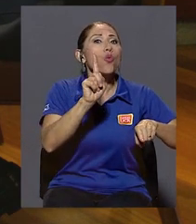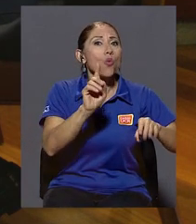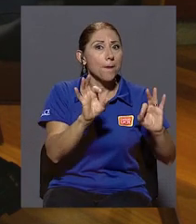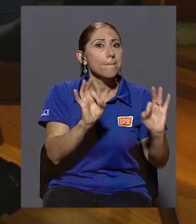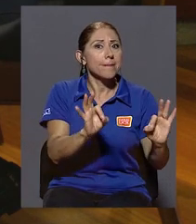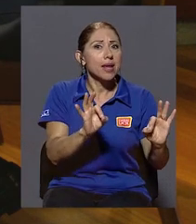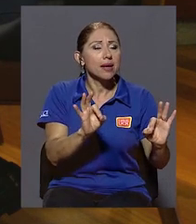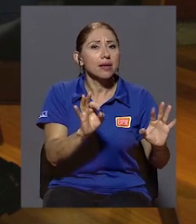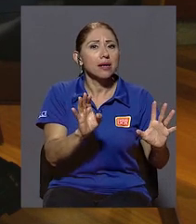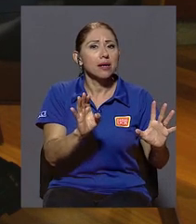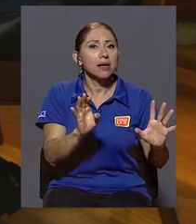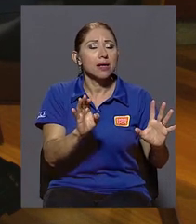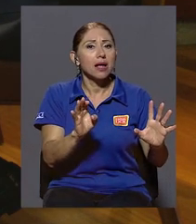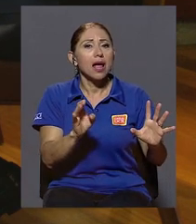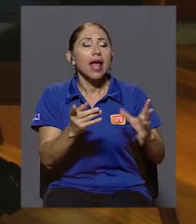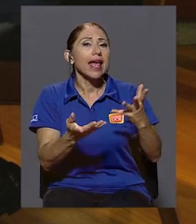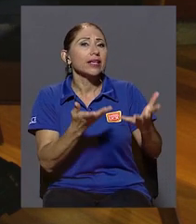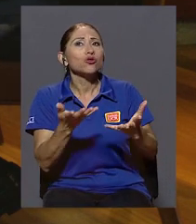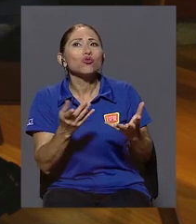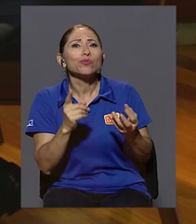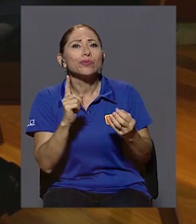es...